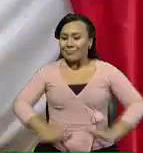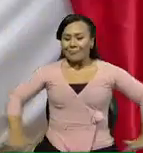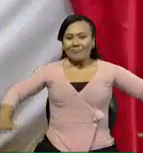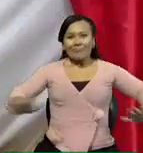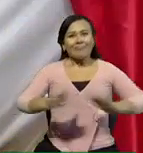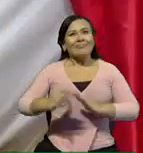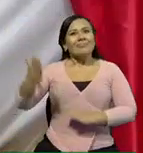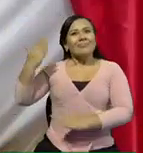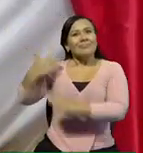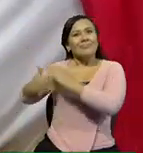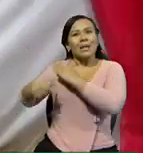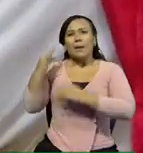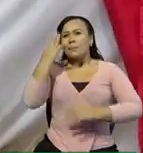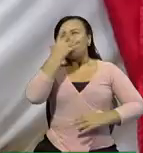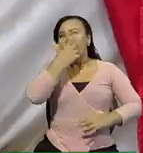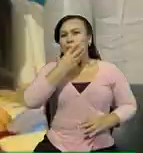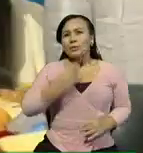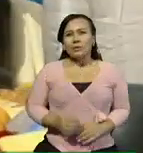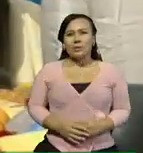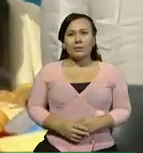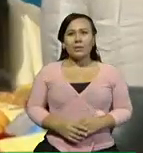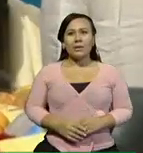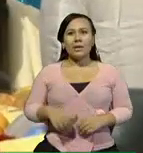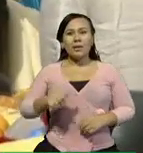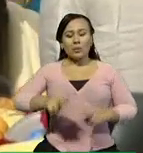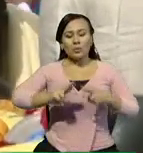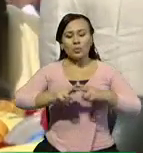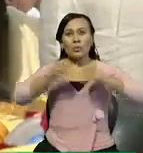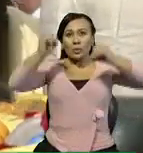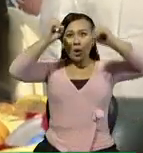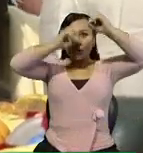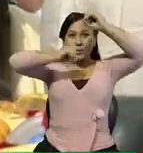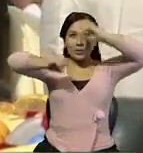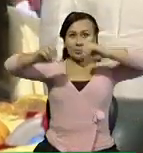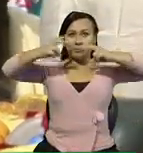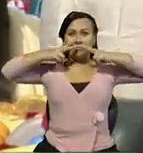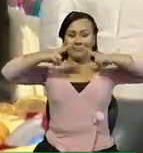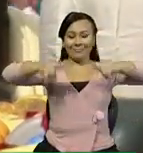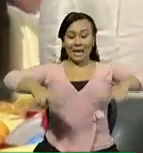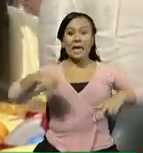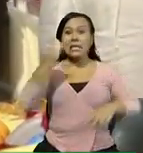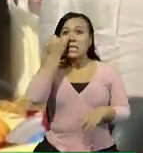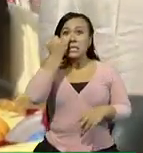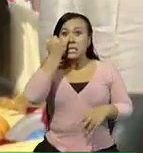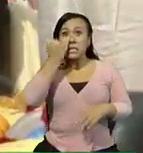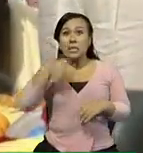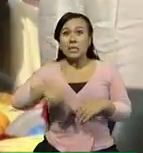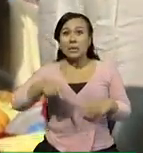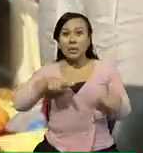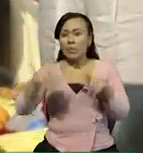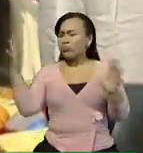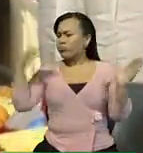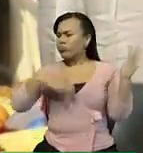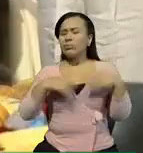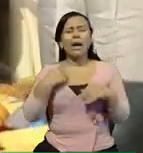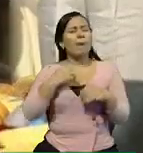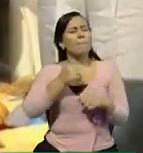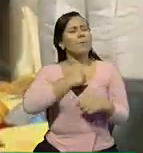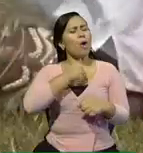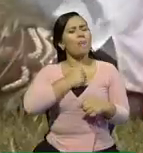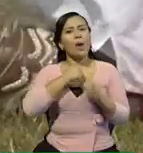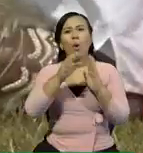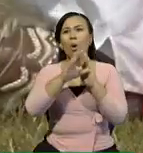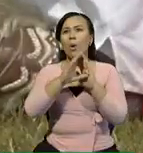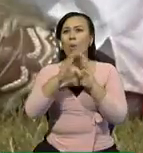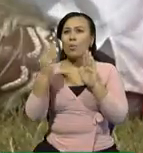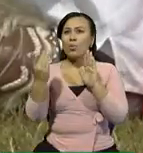guarda evidencias arqueológicas y era utilizado como observatorio astronómico de los indígenas de la zona de Cayambe. Por ello, la comunidad pidió